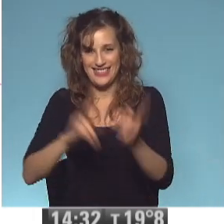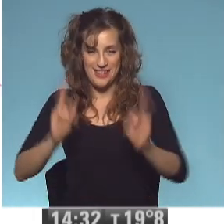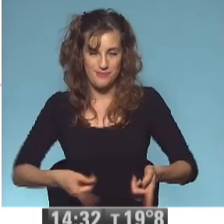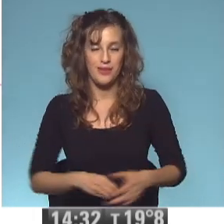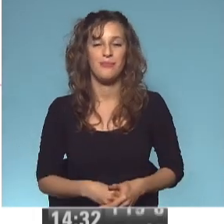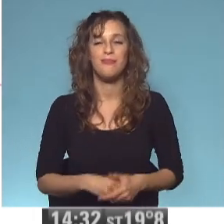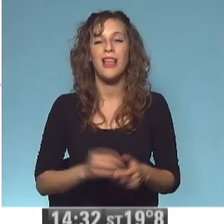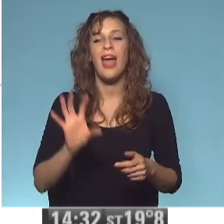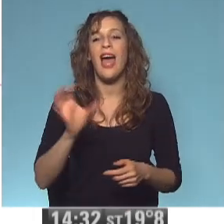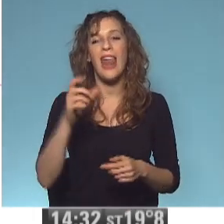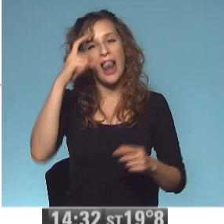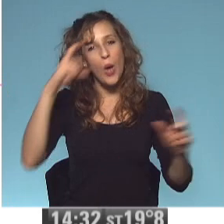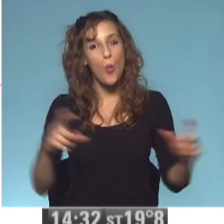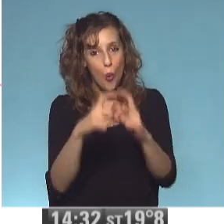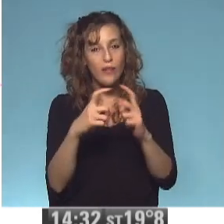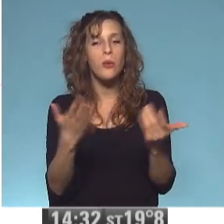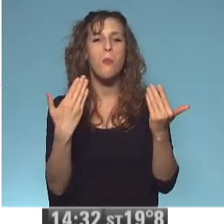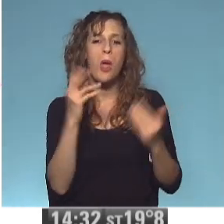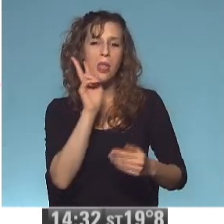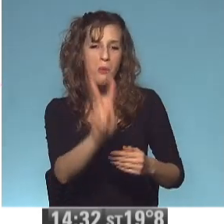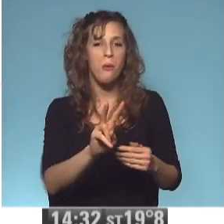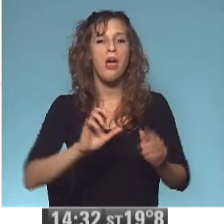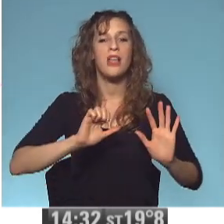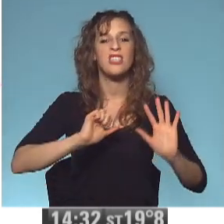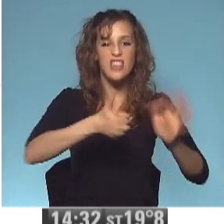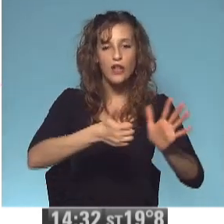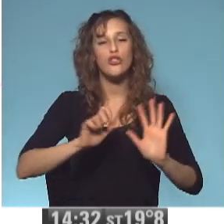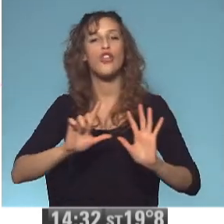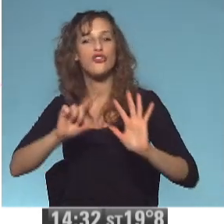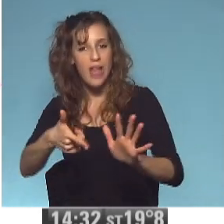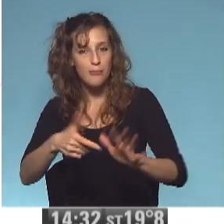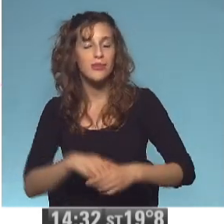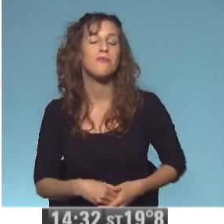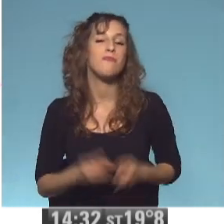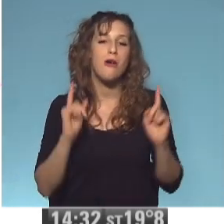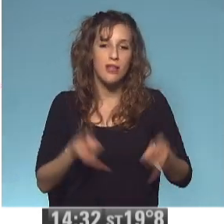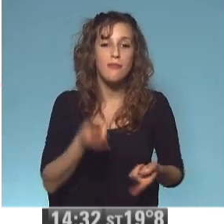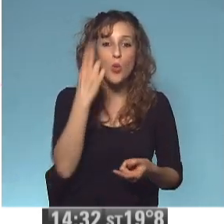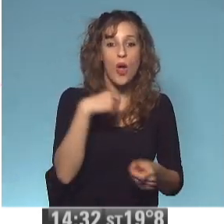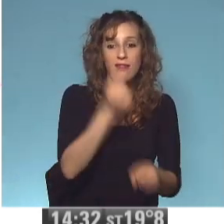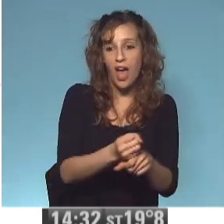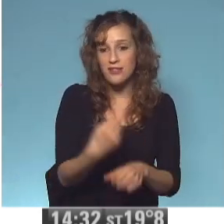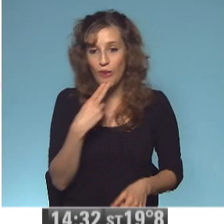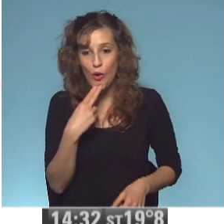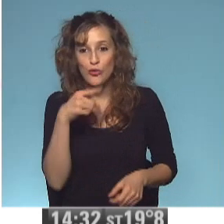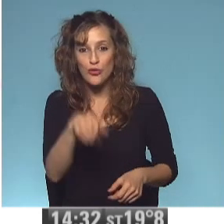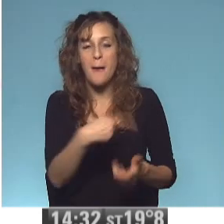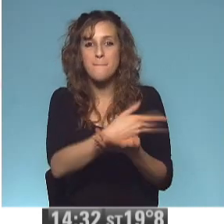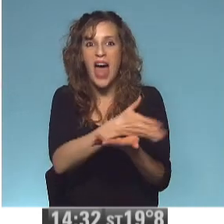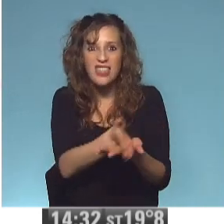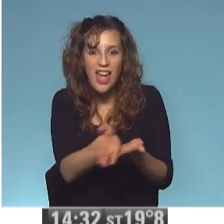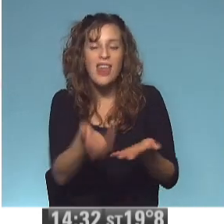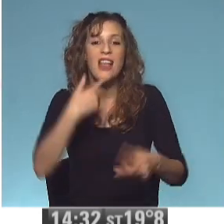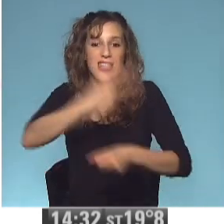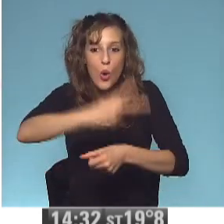Canal Encuentro, podés ver el contenido de sexto y séptimo, o sexto y primer año, de 9 a 11. Las materias del ciclo básico